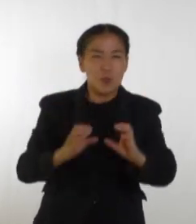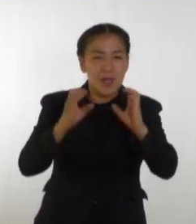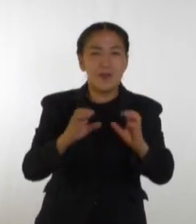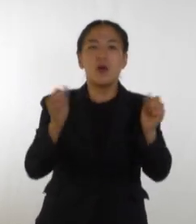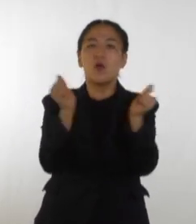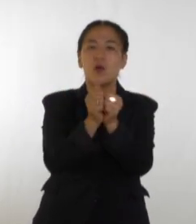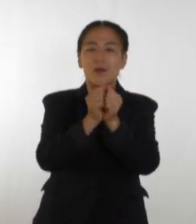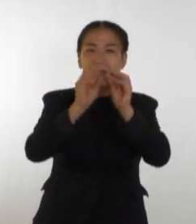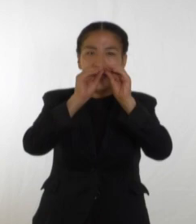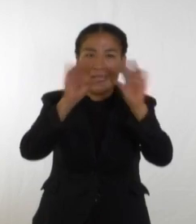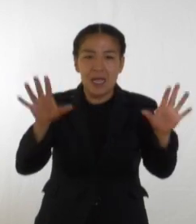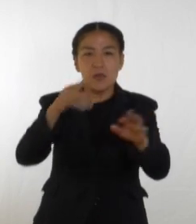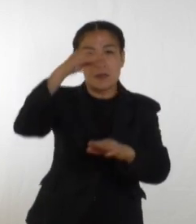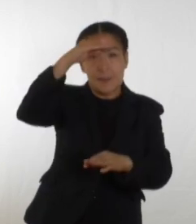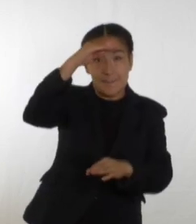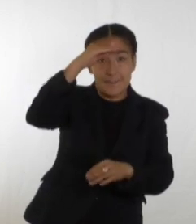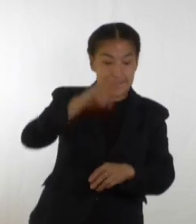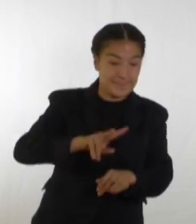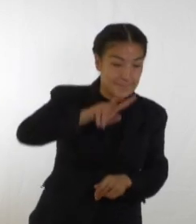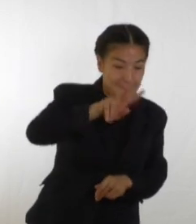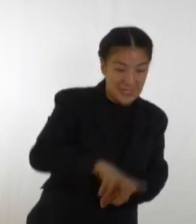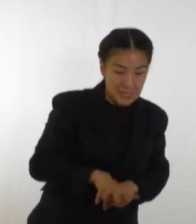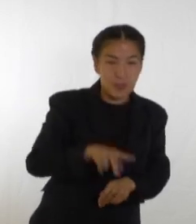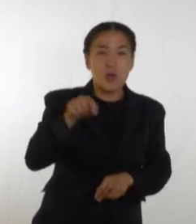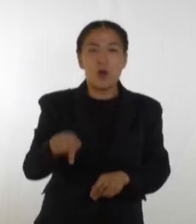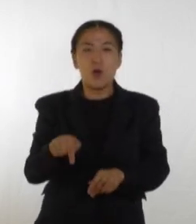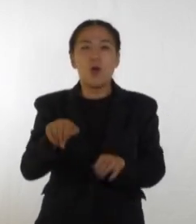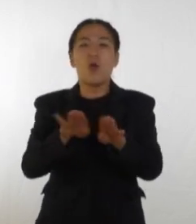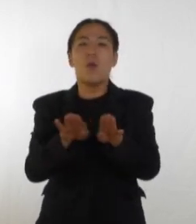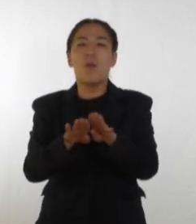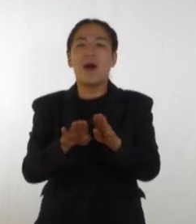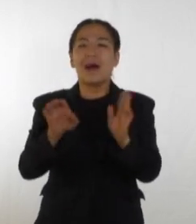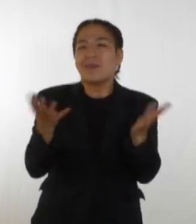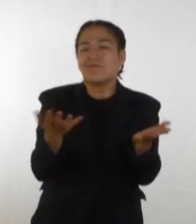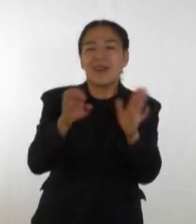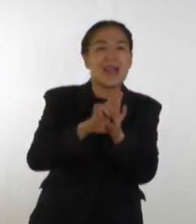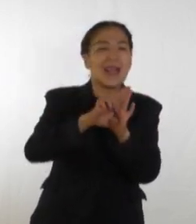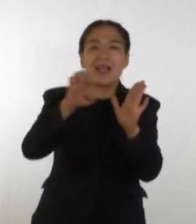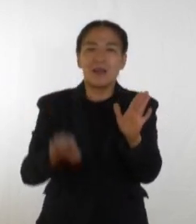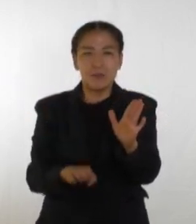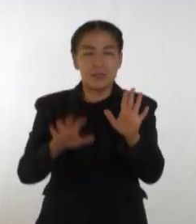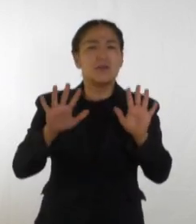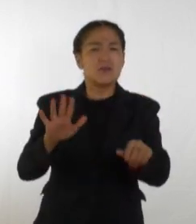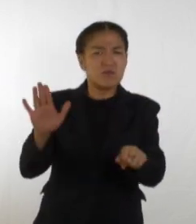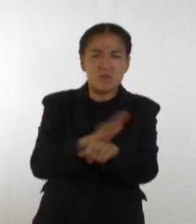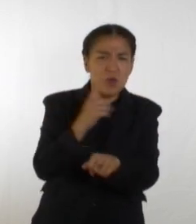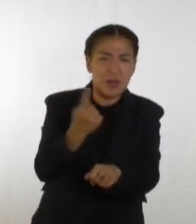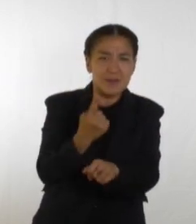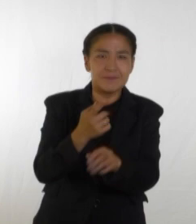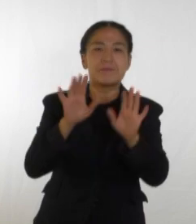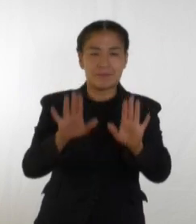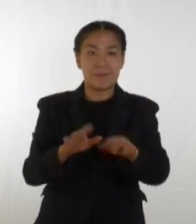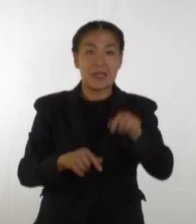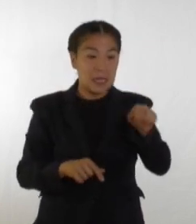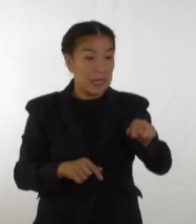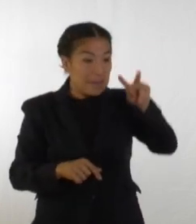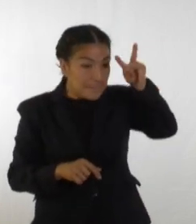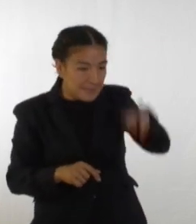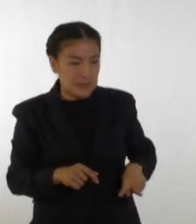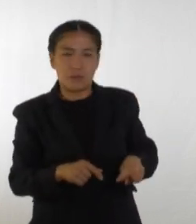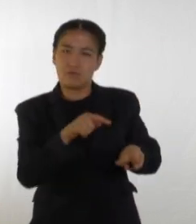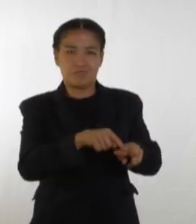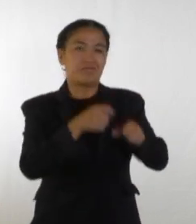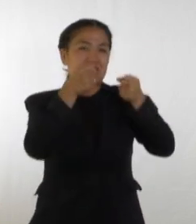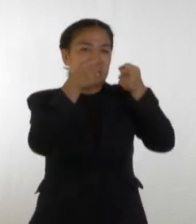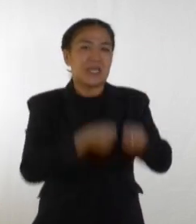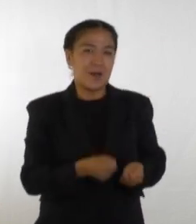mucho cuidado la diferencia entre la realidad y los modelos. ¿Por qué? ¿No? Porque la realidad es